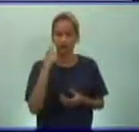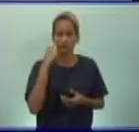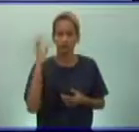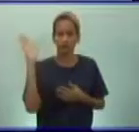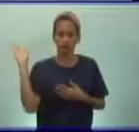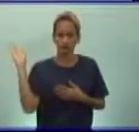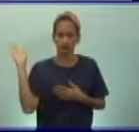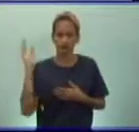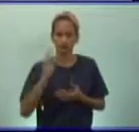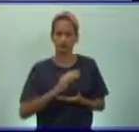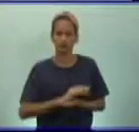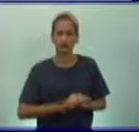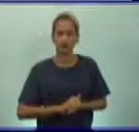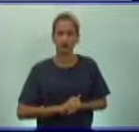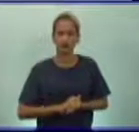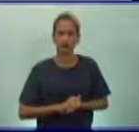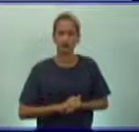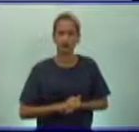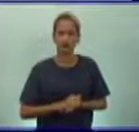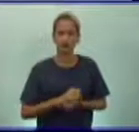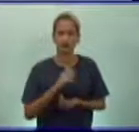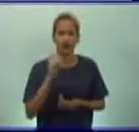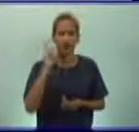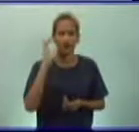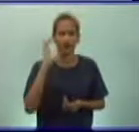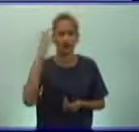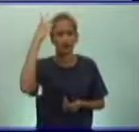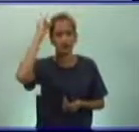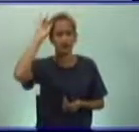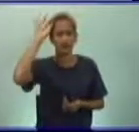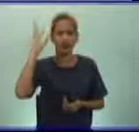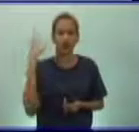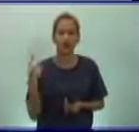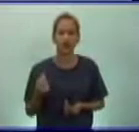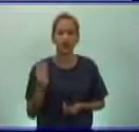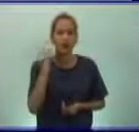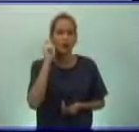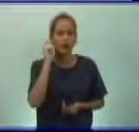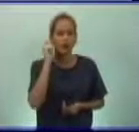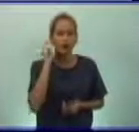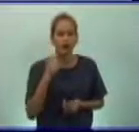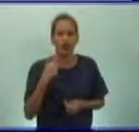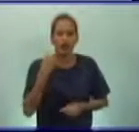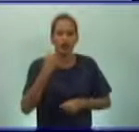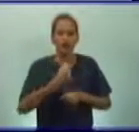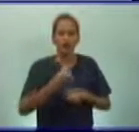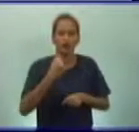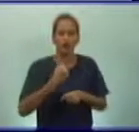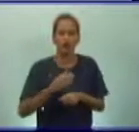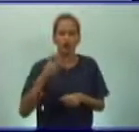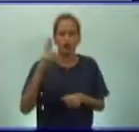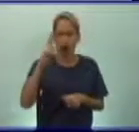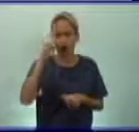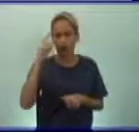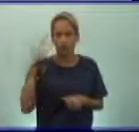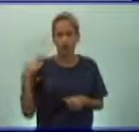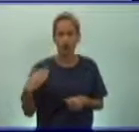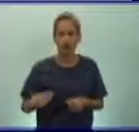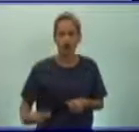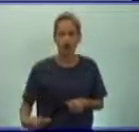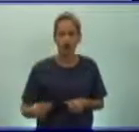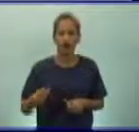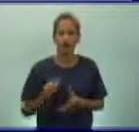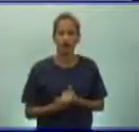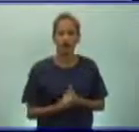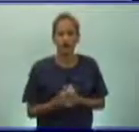Celia fue una mujer laboriosa, humana, sencilla y fiel. Fíjense en el uso correcto